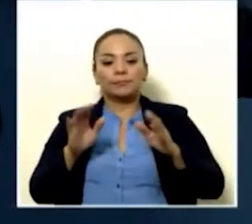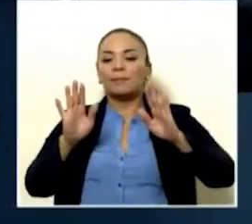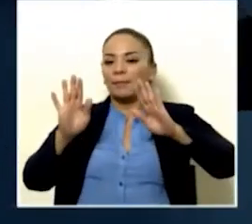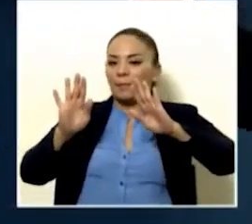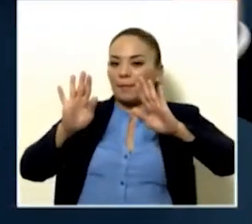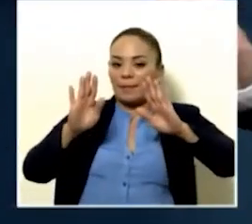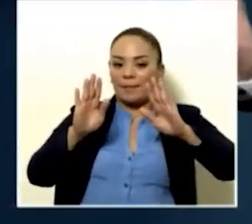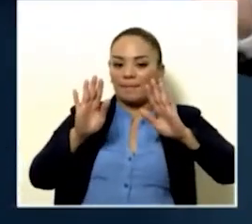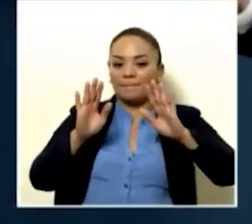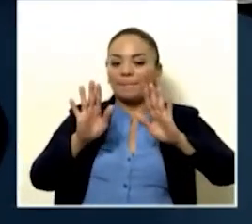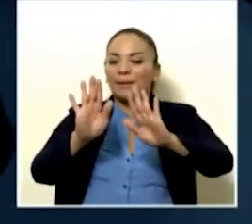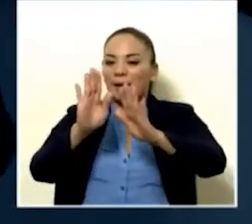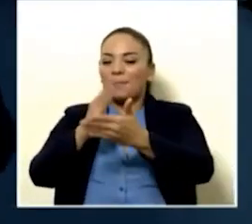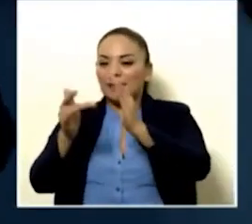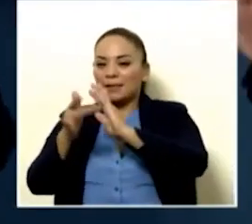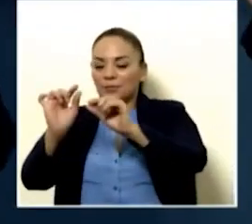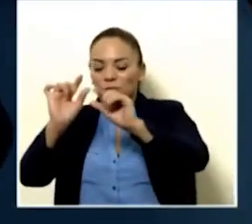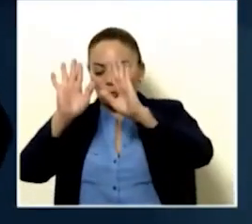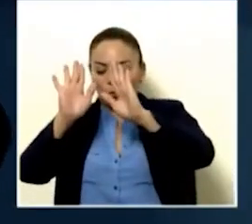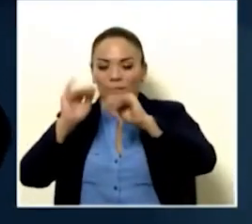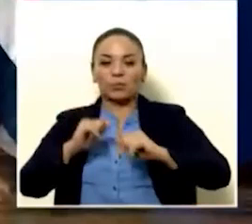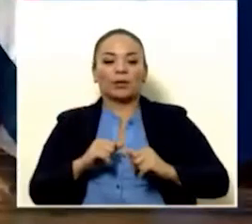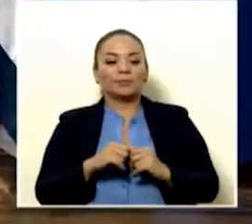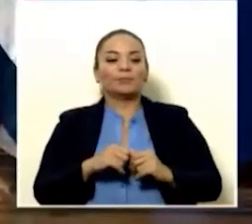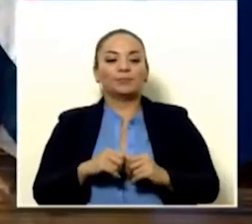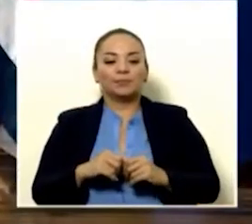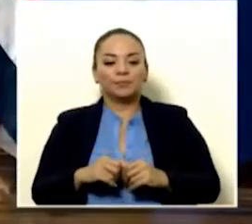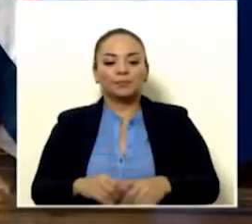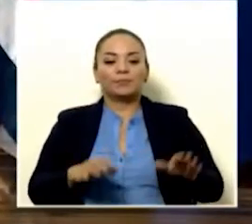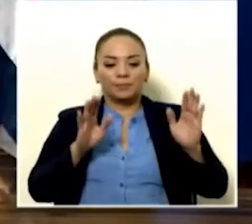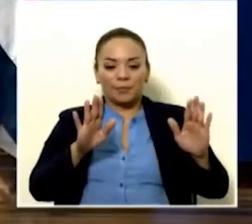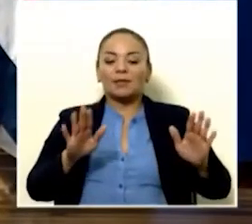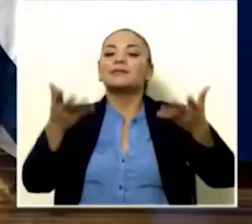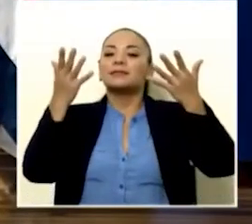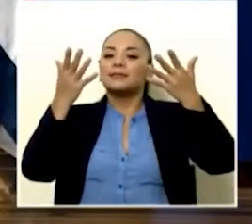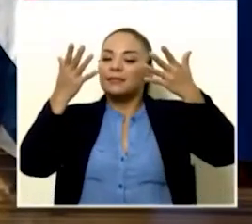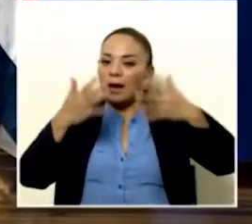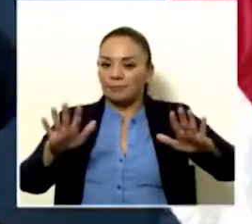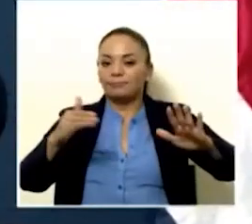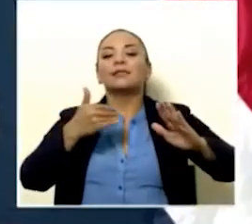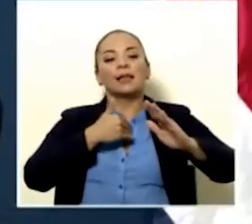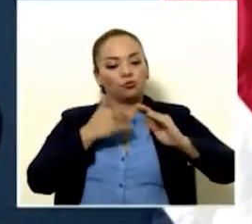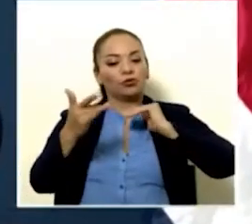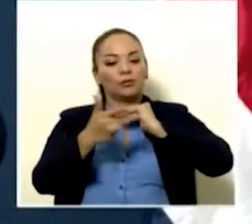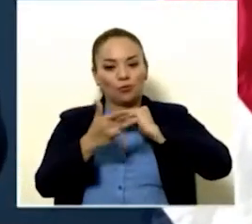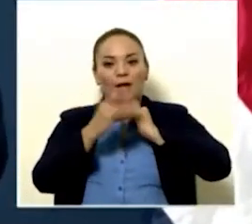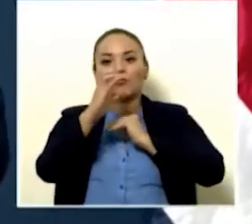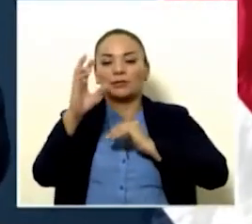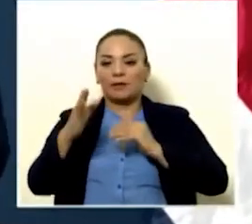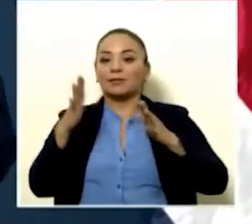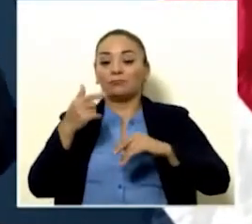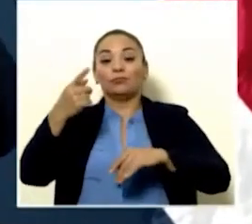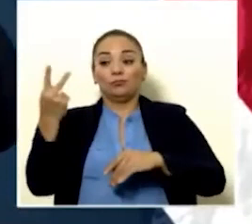terminar la historia, ya le paso la parte técnica. ¿Saben toque? Entonces, ya está la tecnología en Costa Rica. De hecho, fuimos a